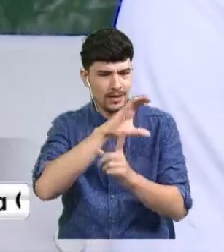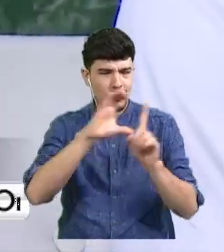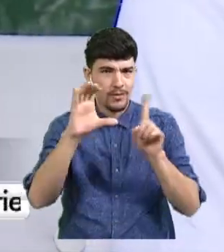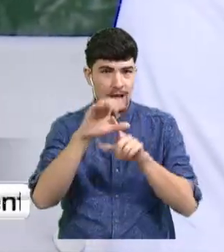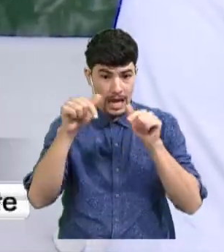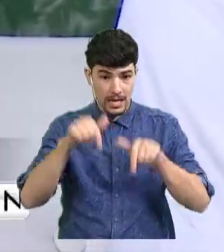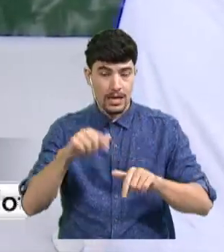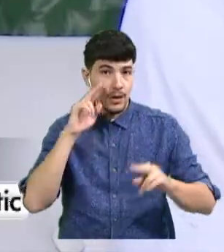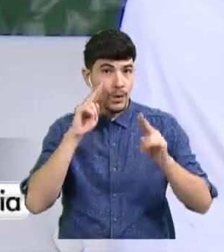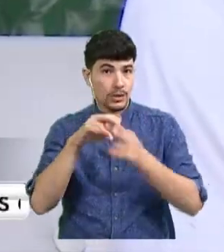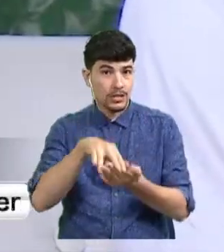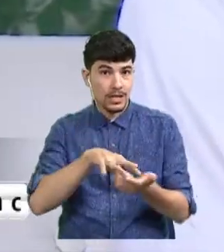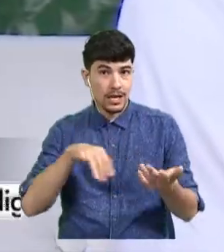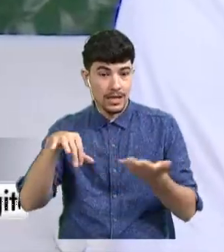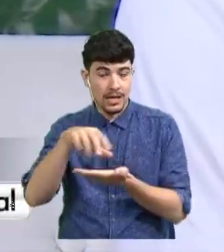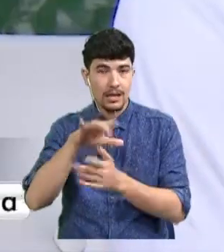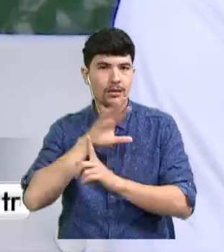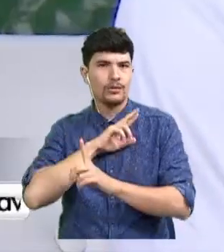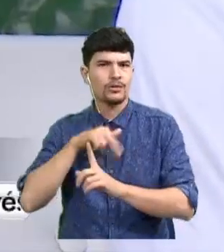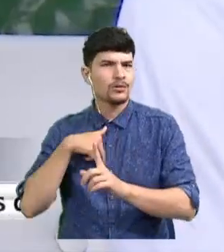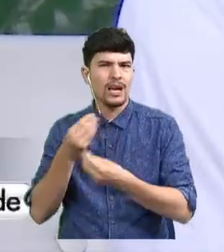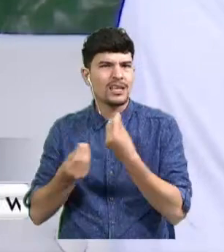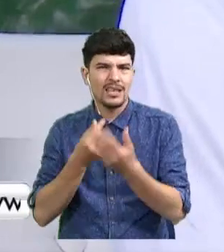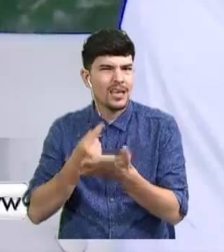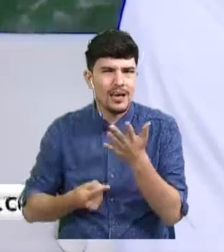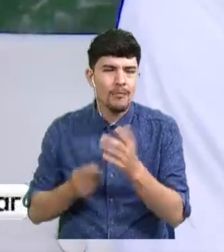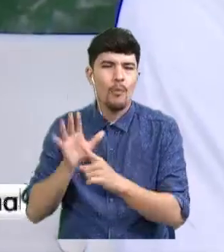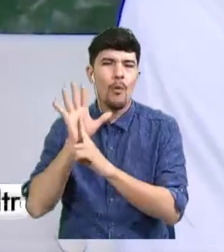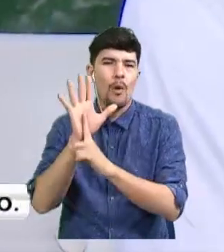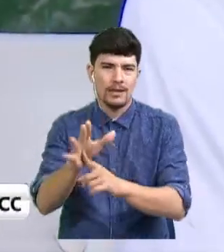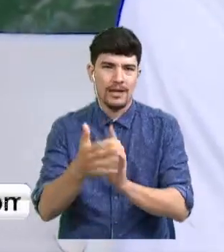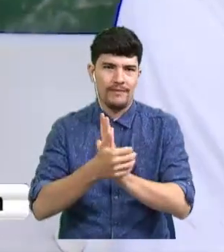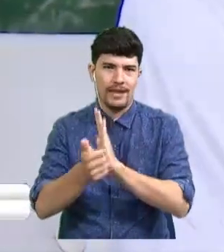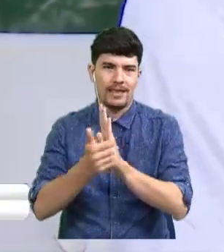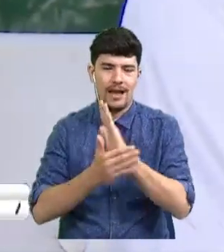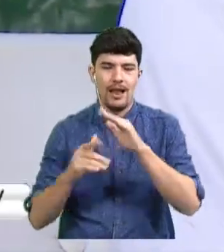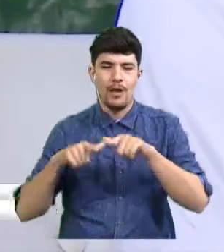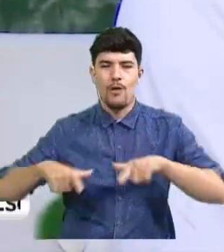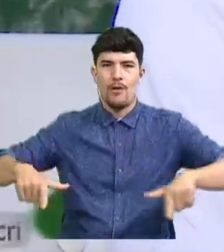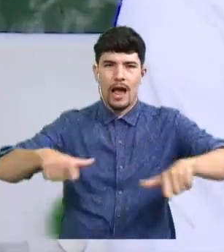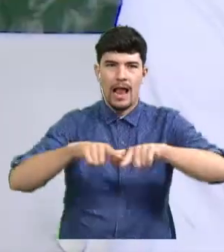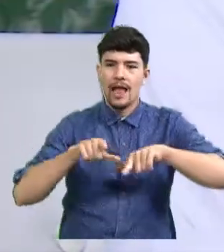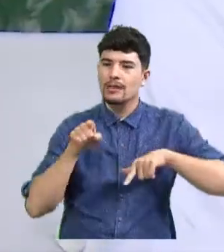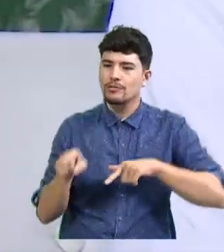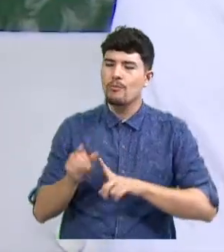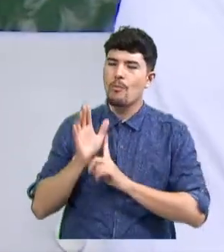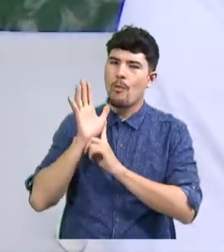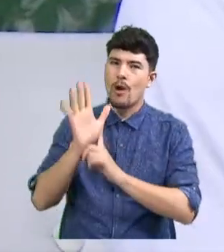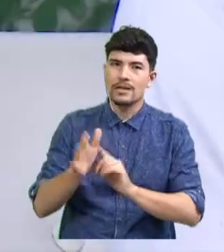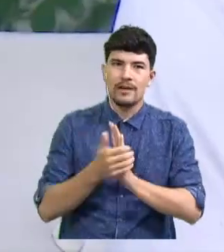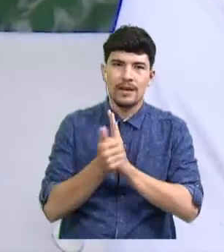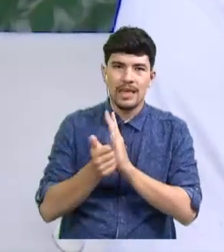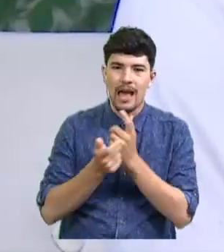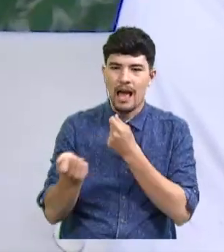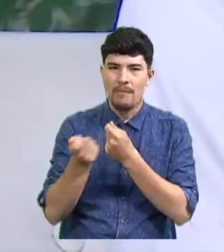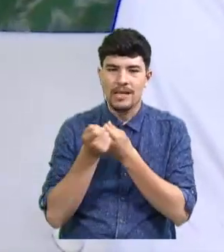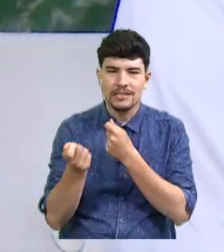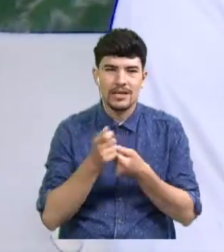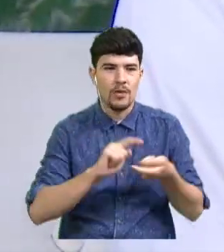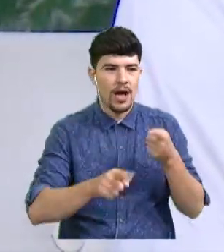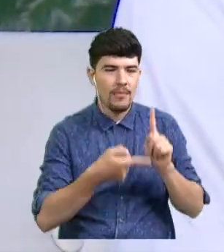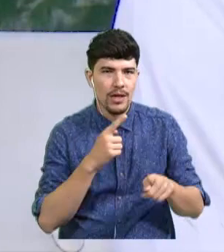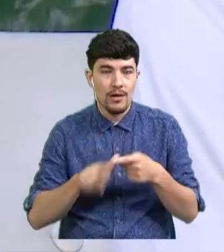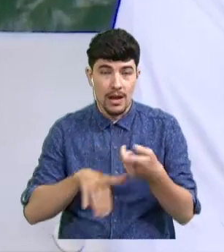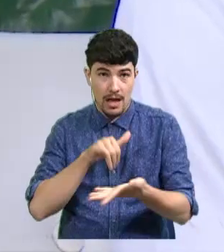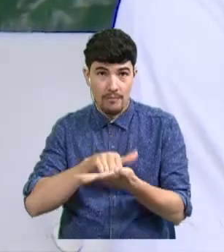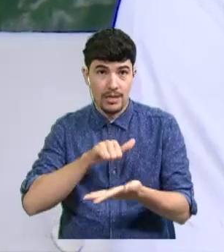que hacemos es mostrar el talento local. Así se sienten como en casa, muestran su talento a los vecinos, amigos, y la